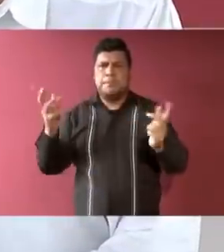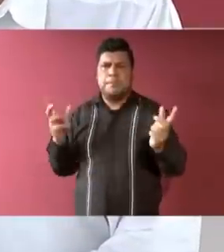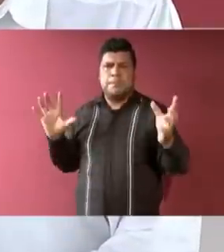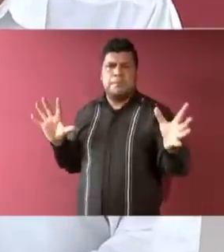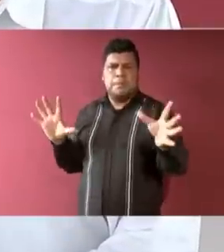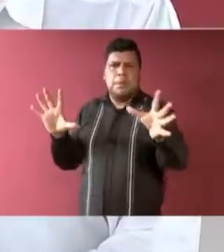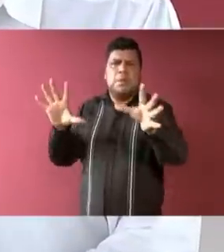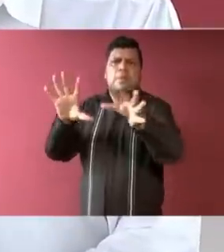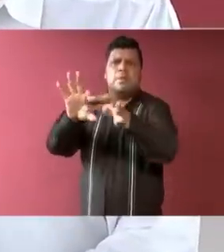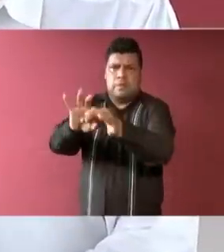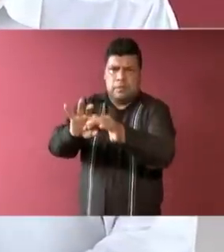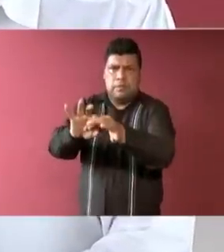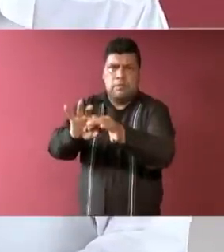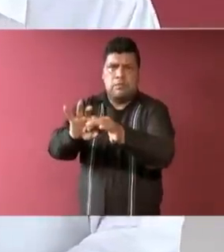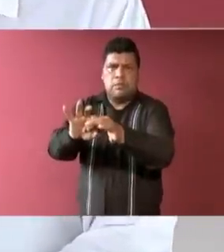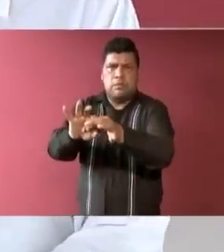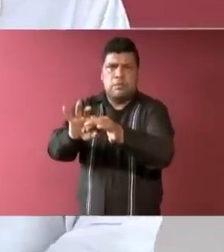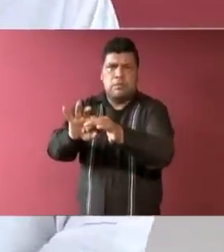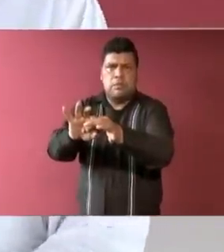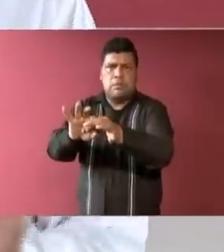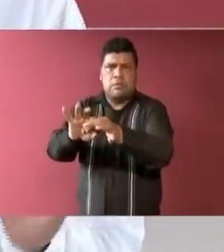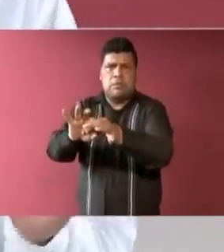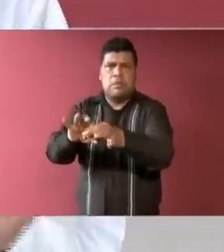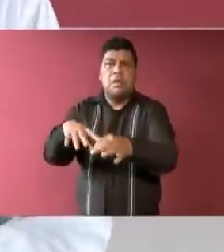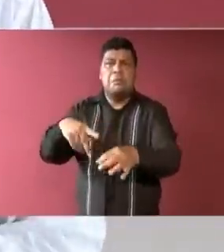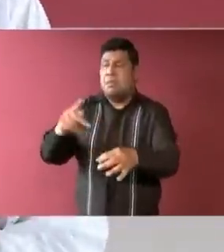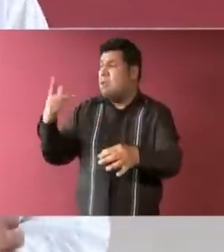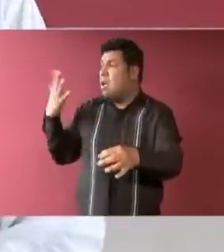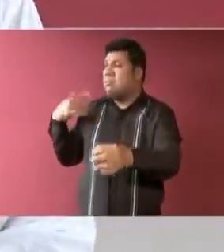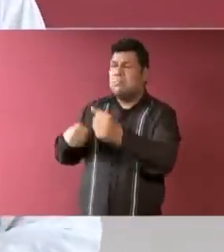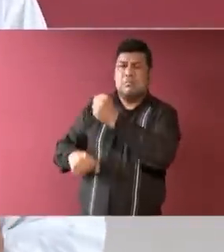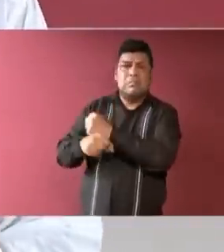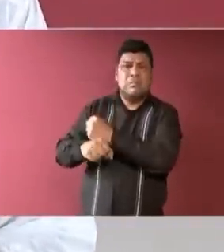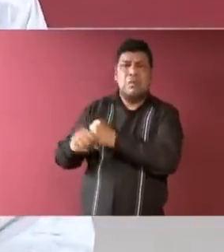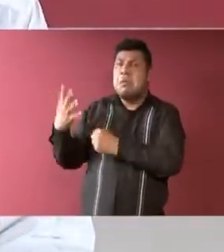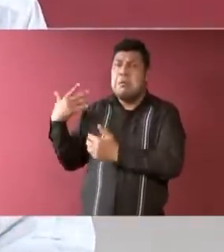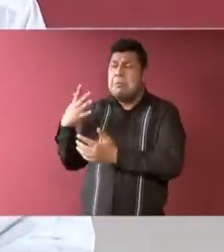pero no se ha podido